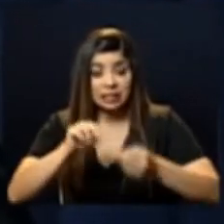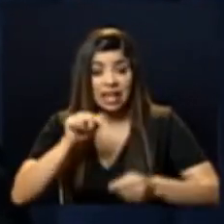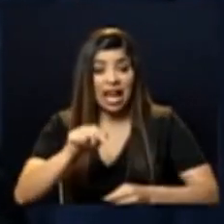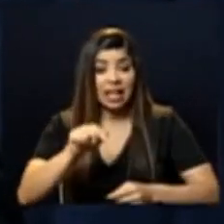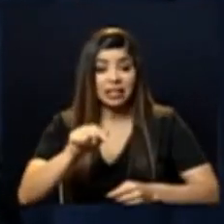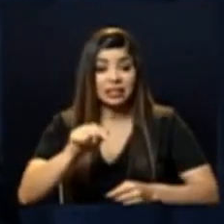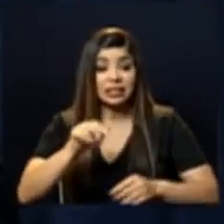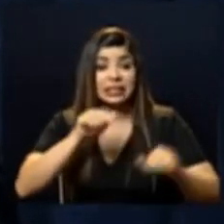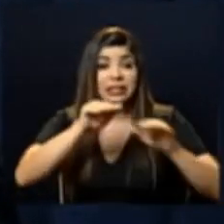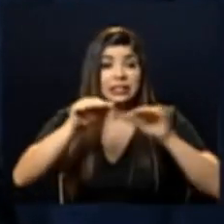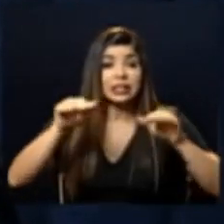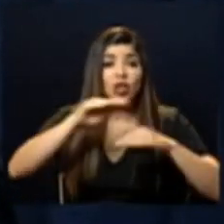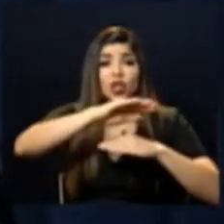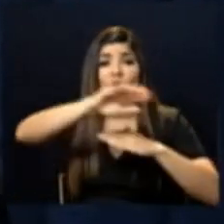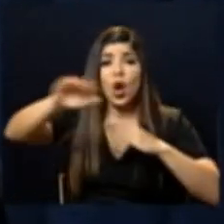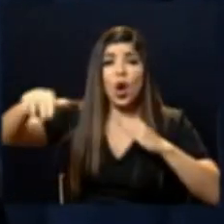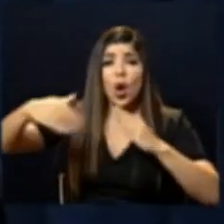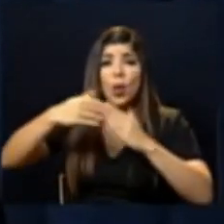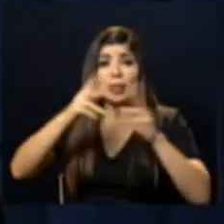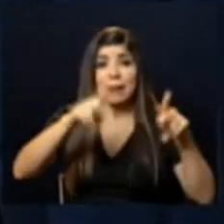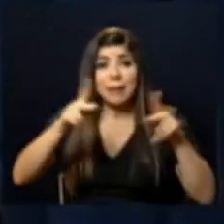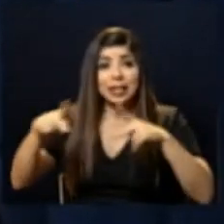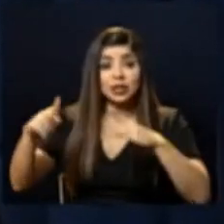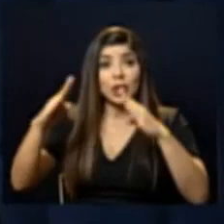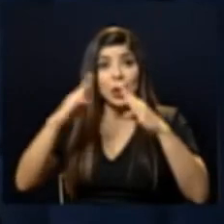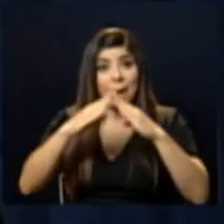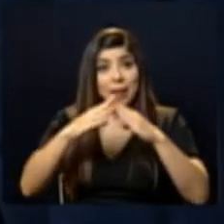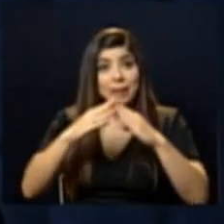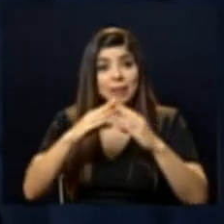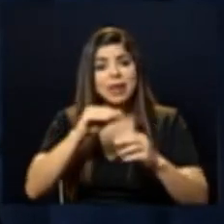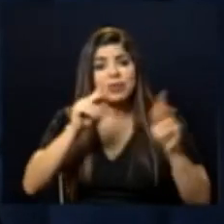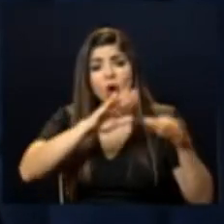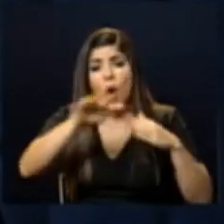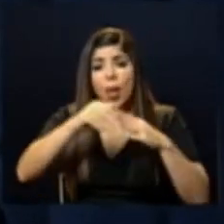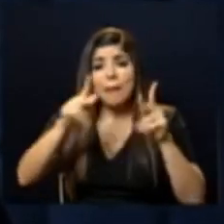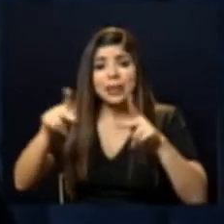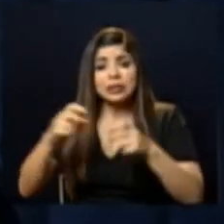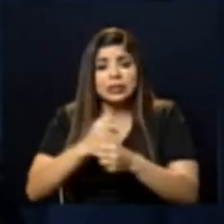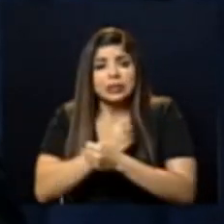convocan a todas las personas que vivimos y queremos esta tierra.